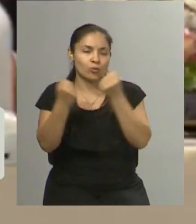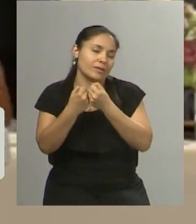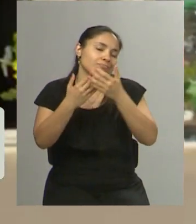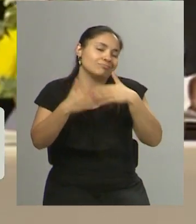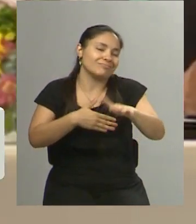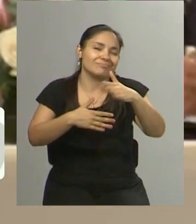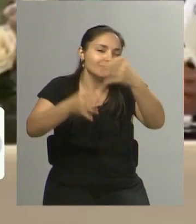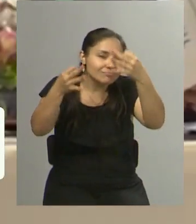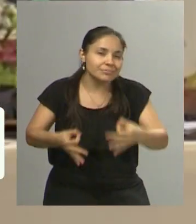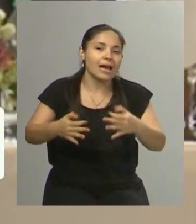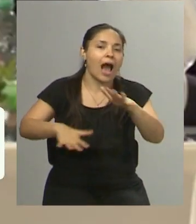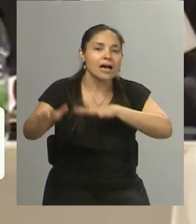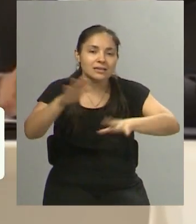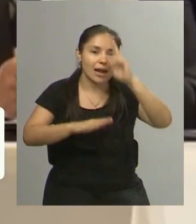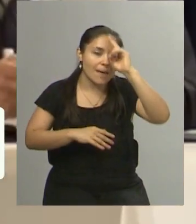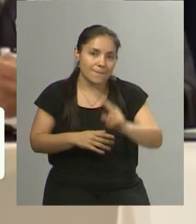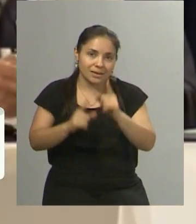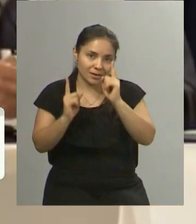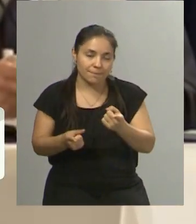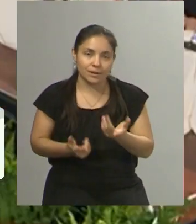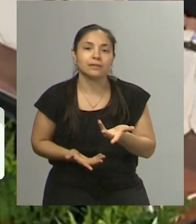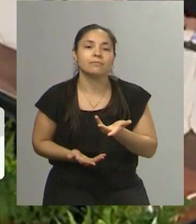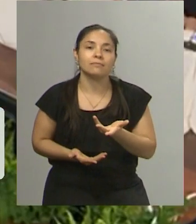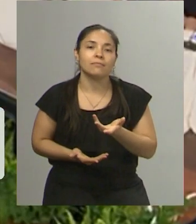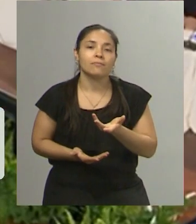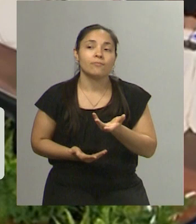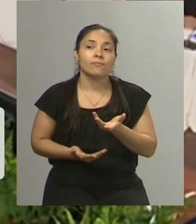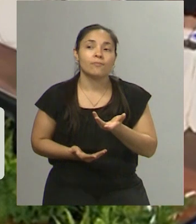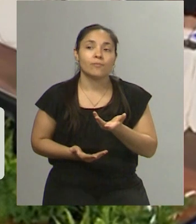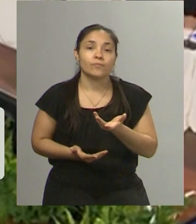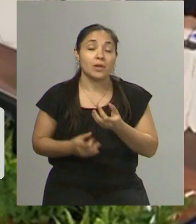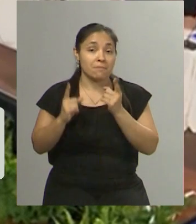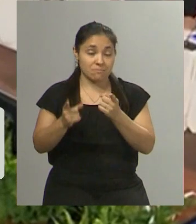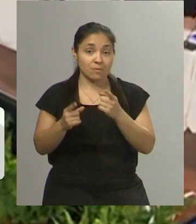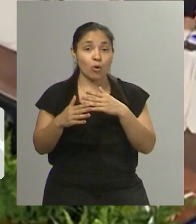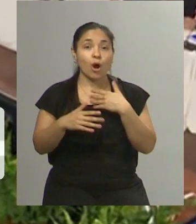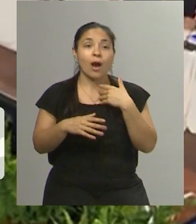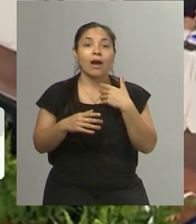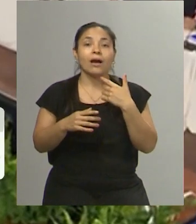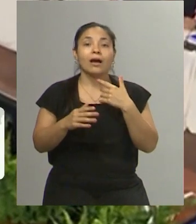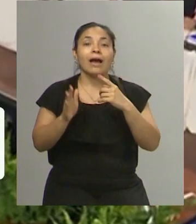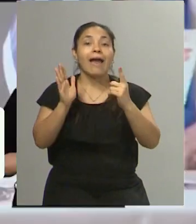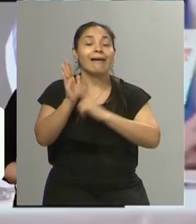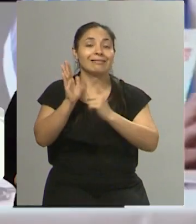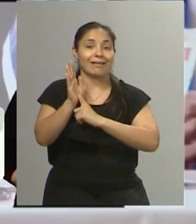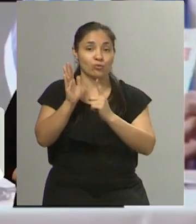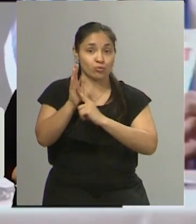Y para que se cumplan de acuerdo a lo que el estatuto fundacional de esa organización